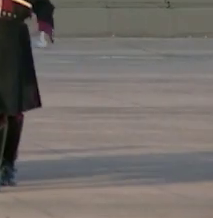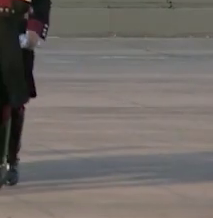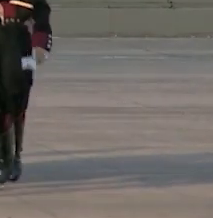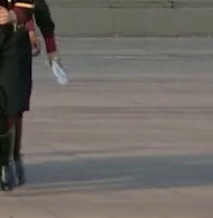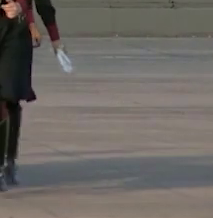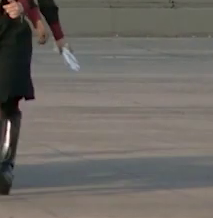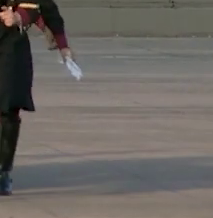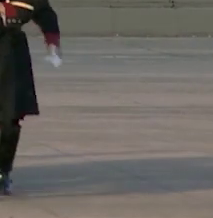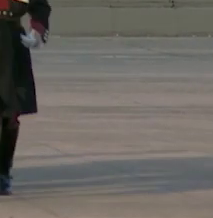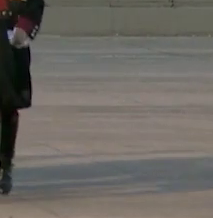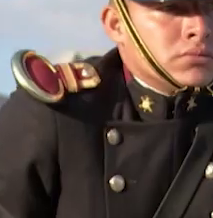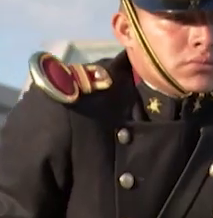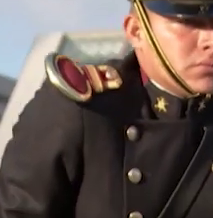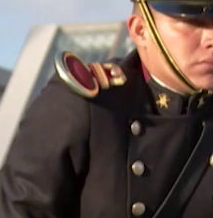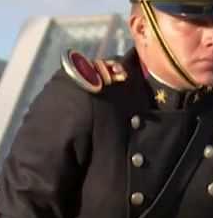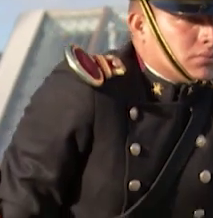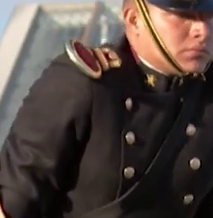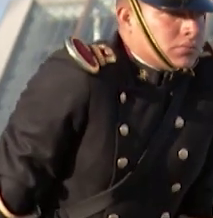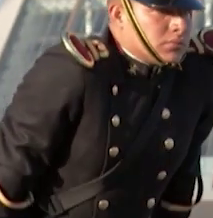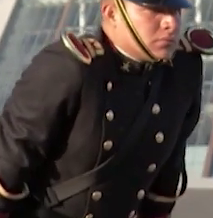Francisco Márquez.